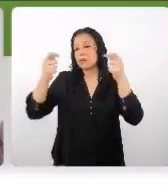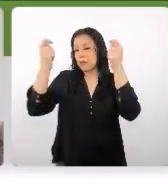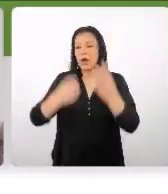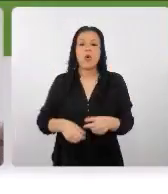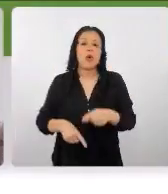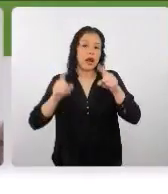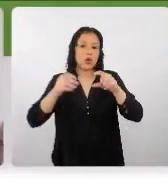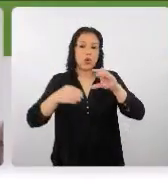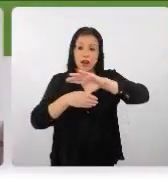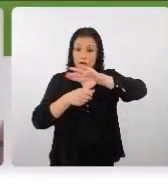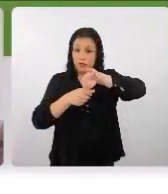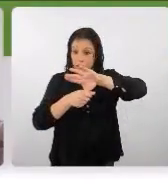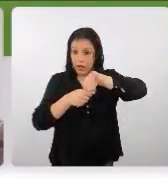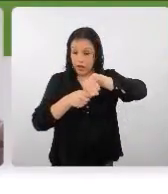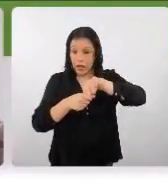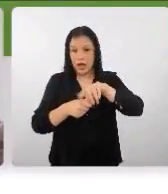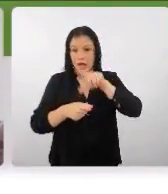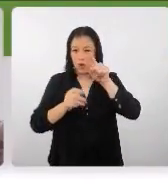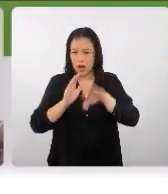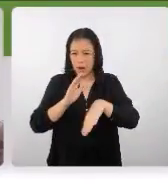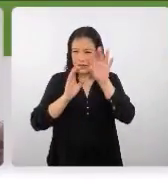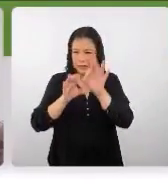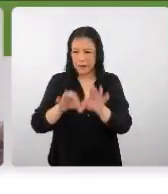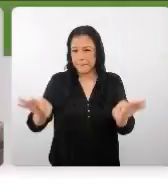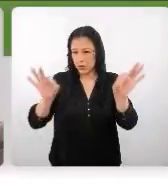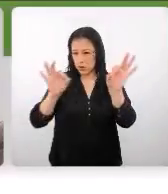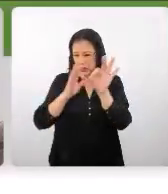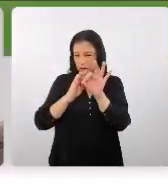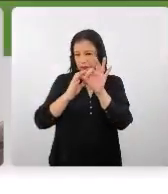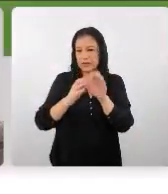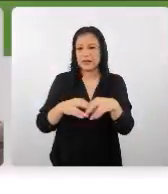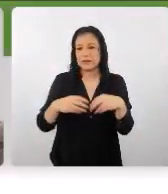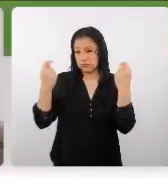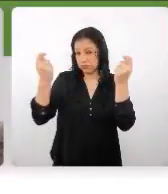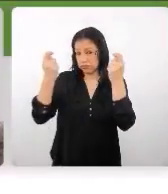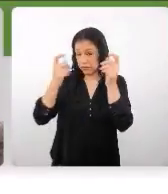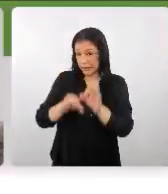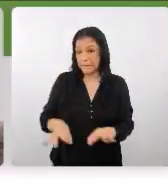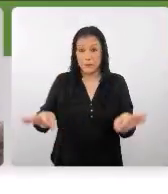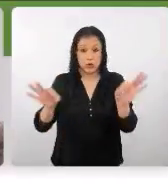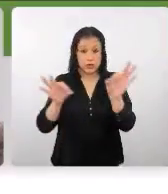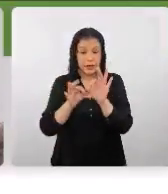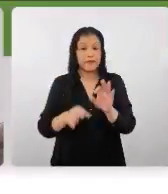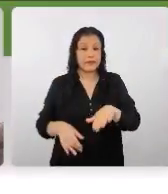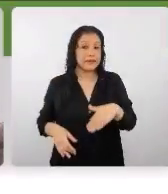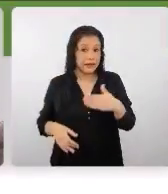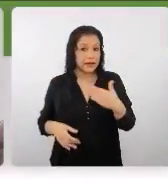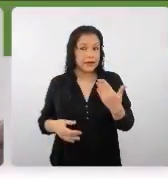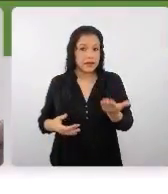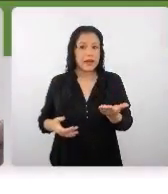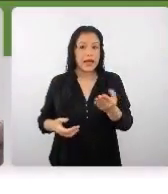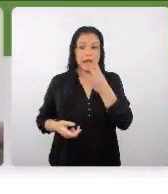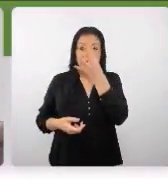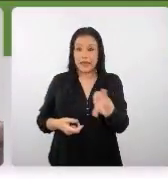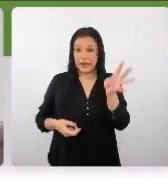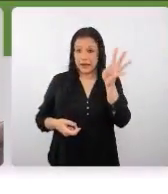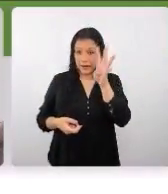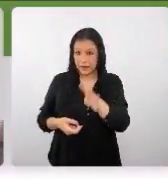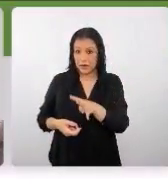feria, uno de los principales, digamos, eventos importantes que existen en el Reino